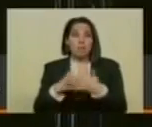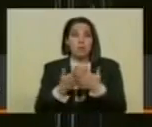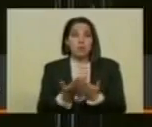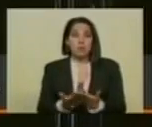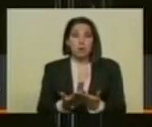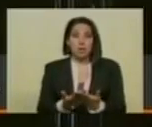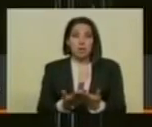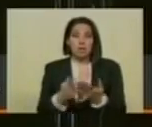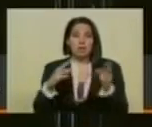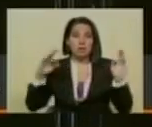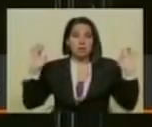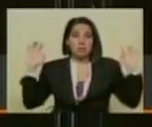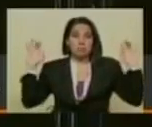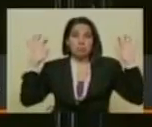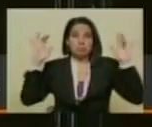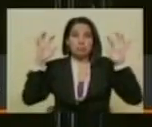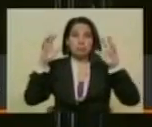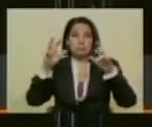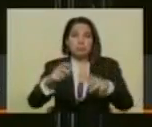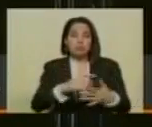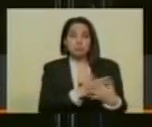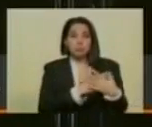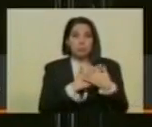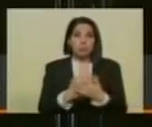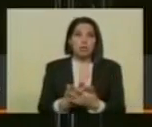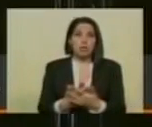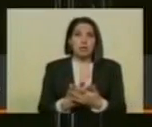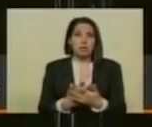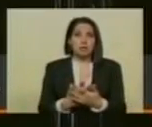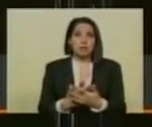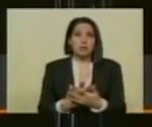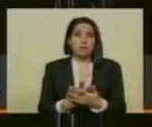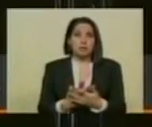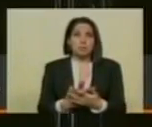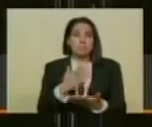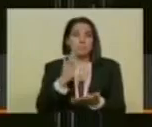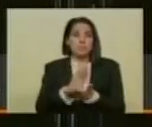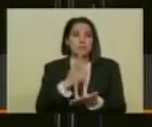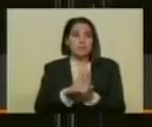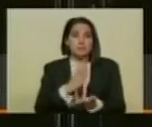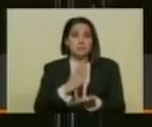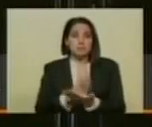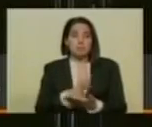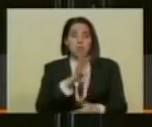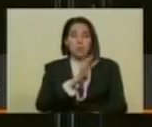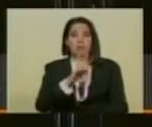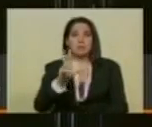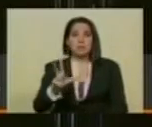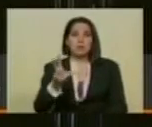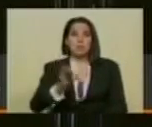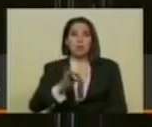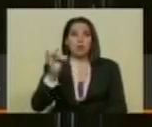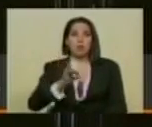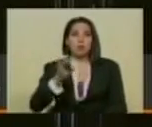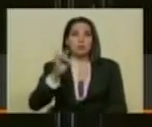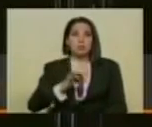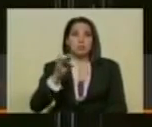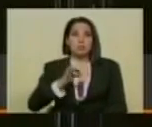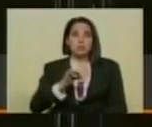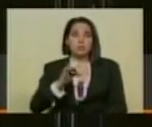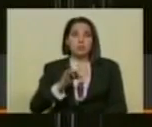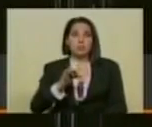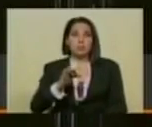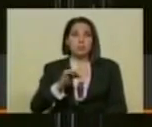plenó con su voluntad, con su soberanía, y más del 43% del padrón electoral, más